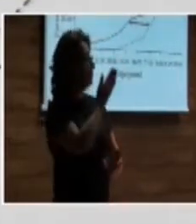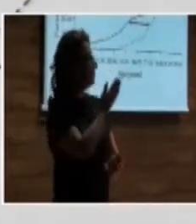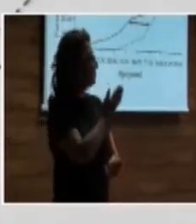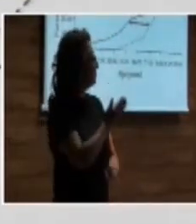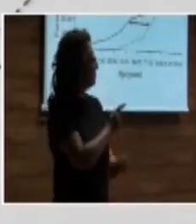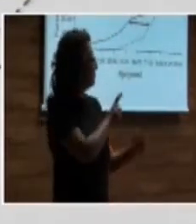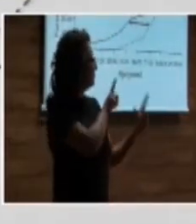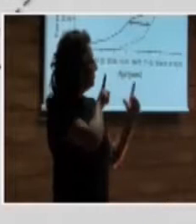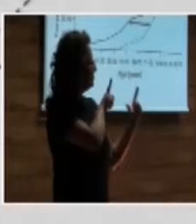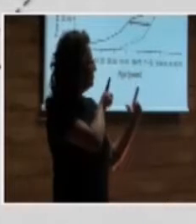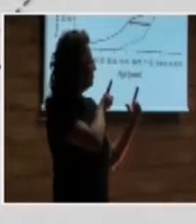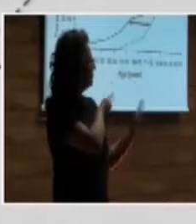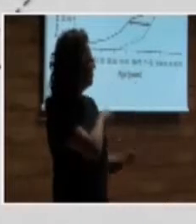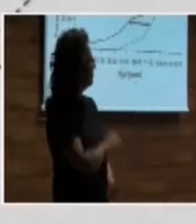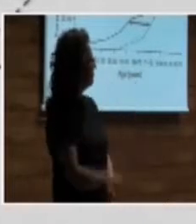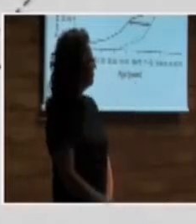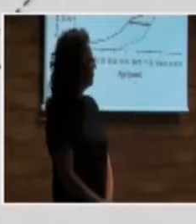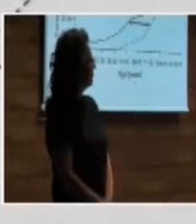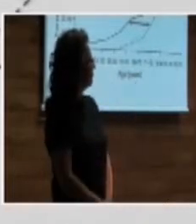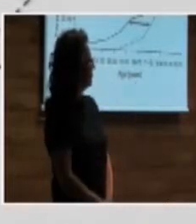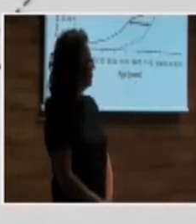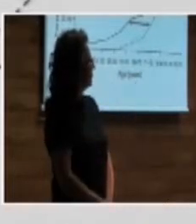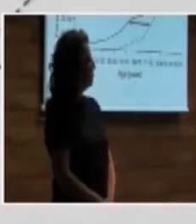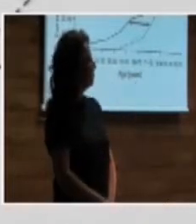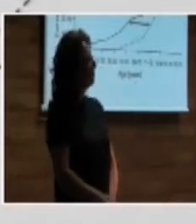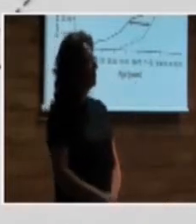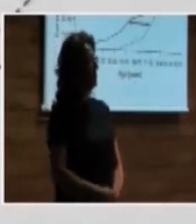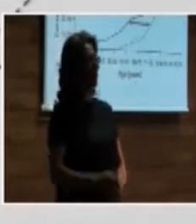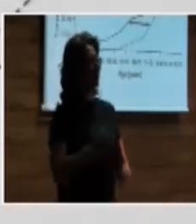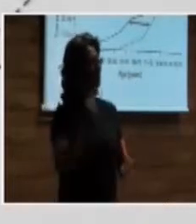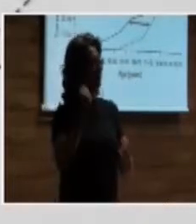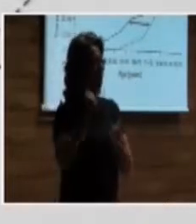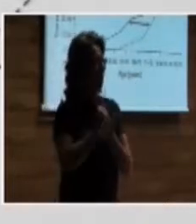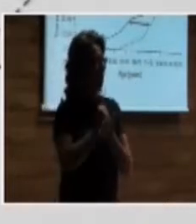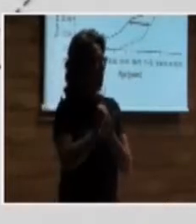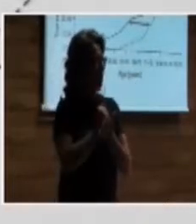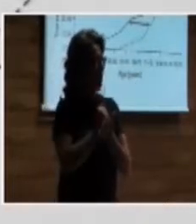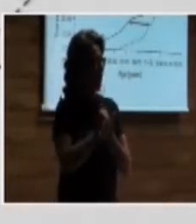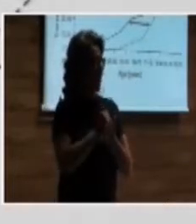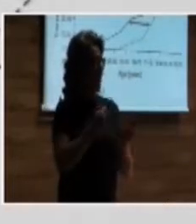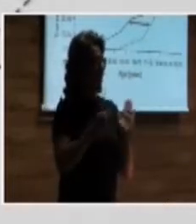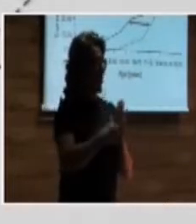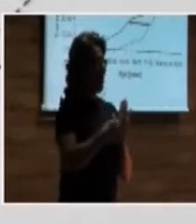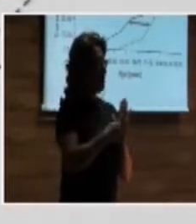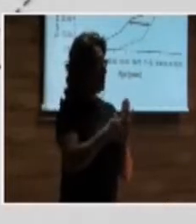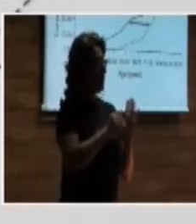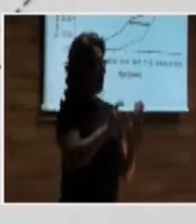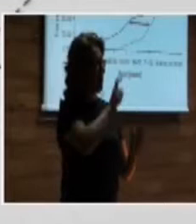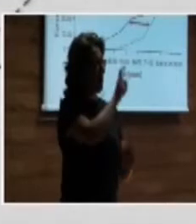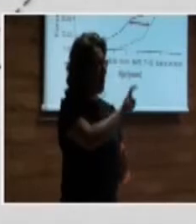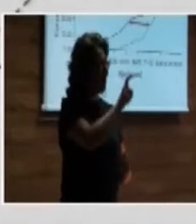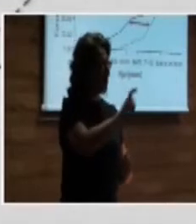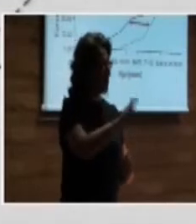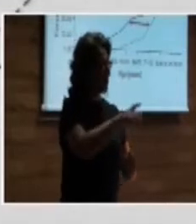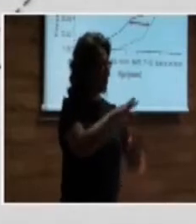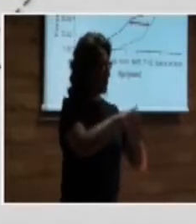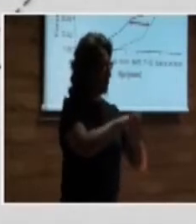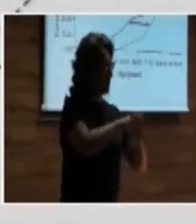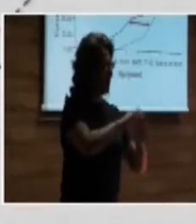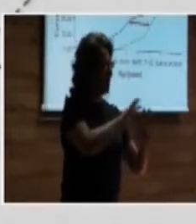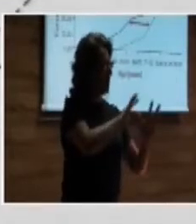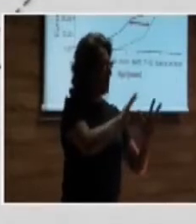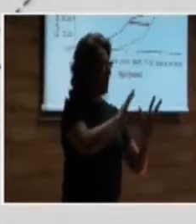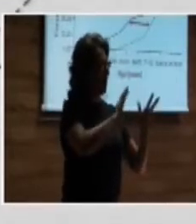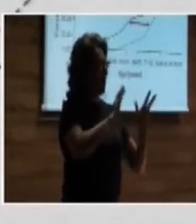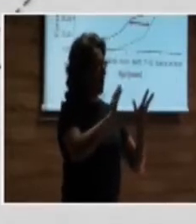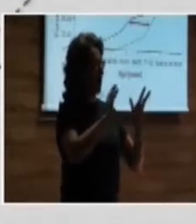muy conocida, y que creo que es uno de los íconos de hace unos años, que muestra cómo se transforman los pacientes con amiloide en